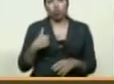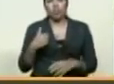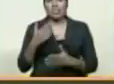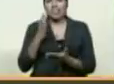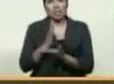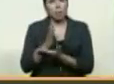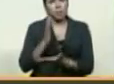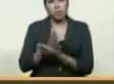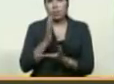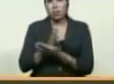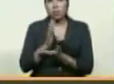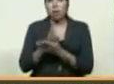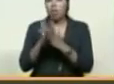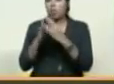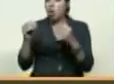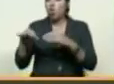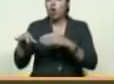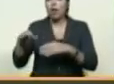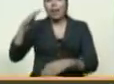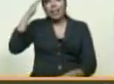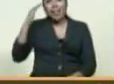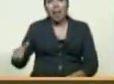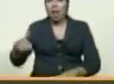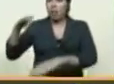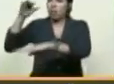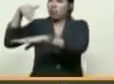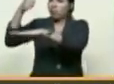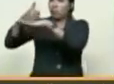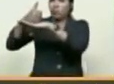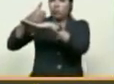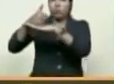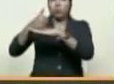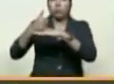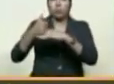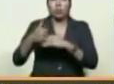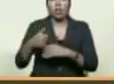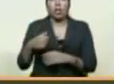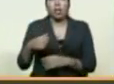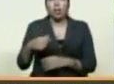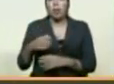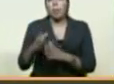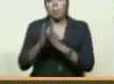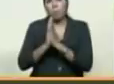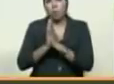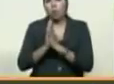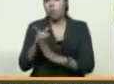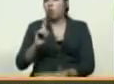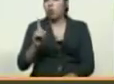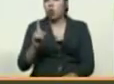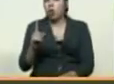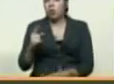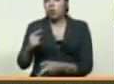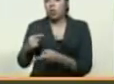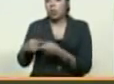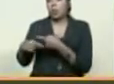los generales y almirantes a no caer en la tentación de retroceder ni siquiera un milímetro,